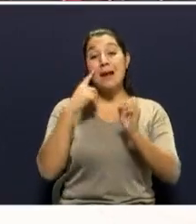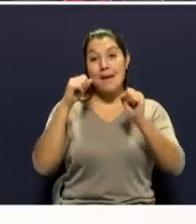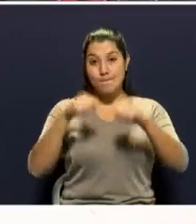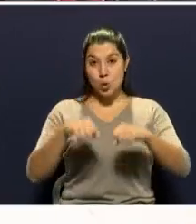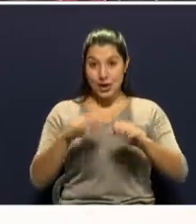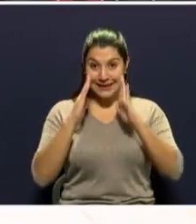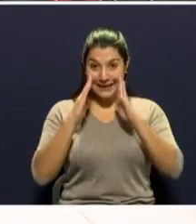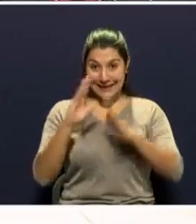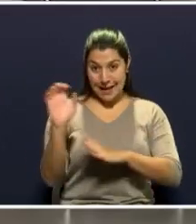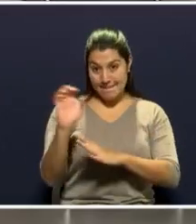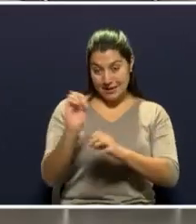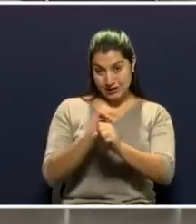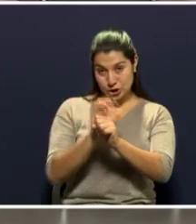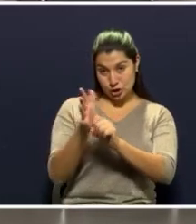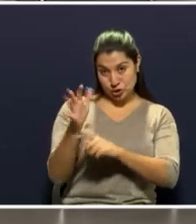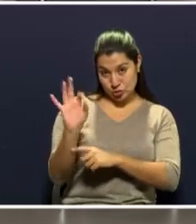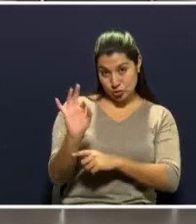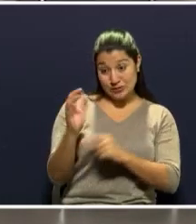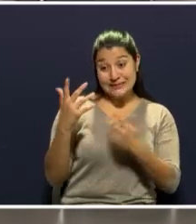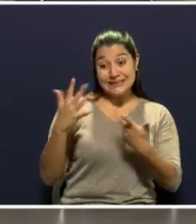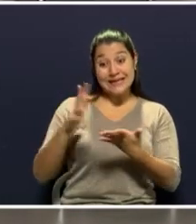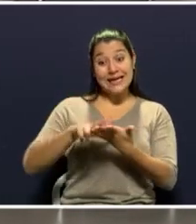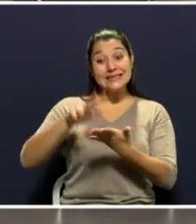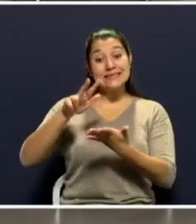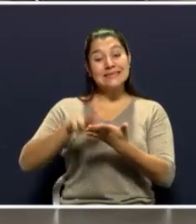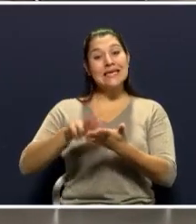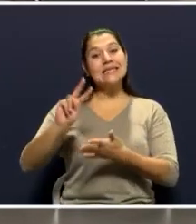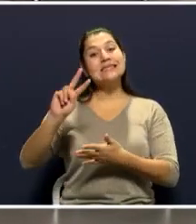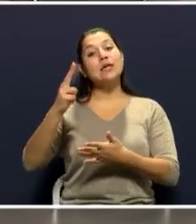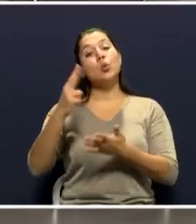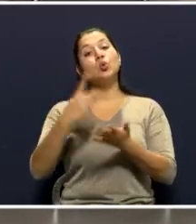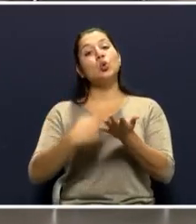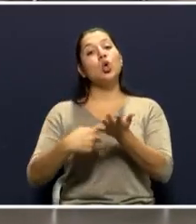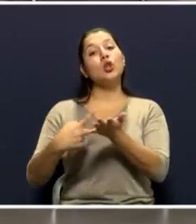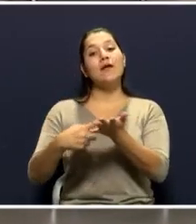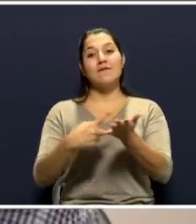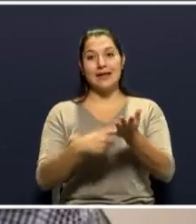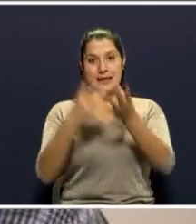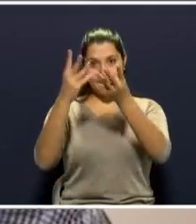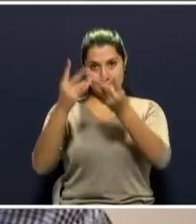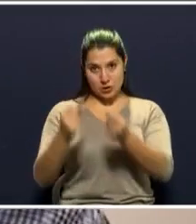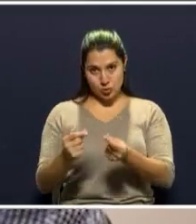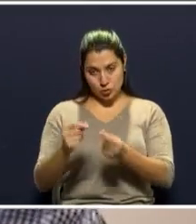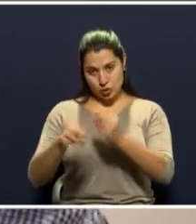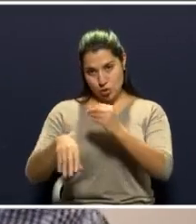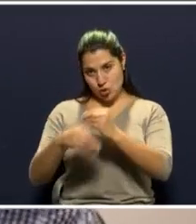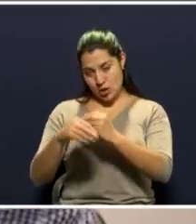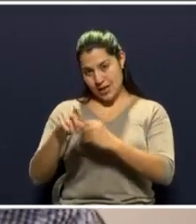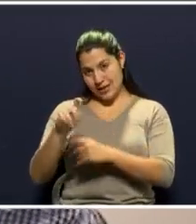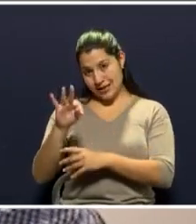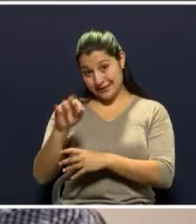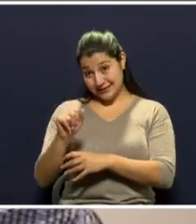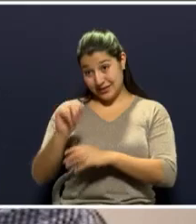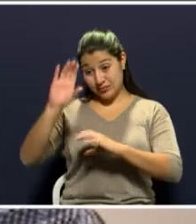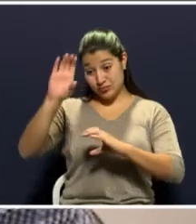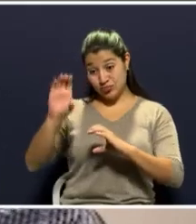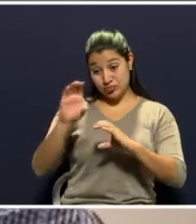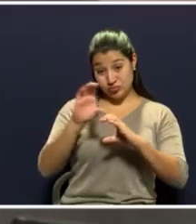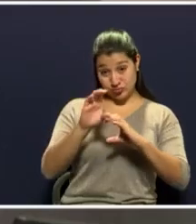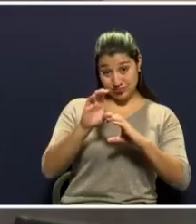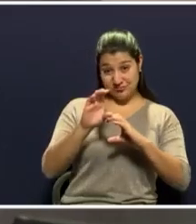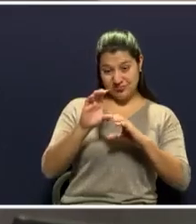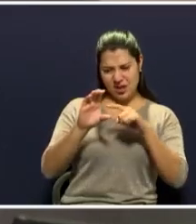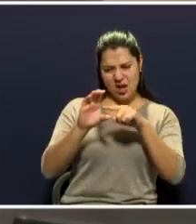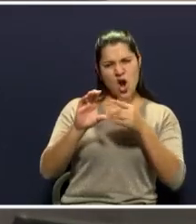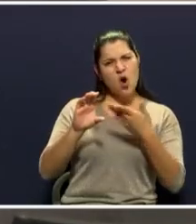segundo debate del presupuesto extraordinario. Ahora, de esos 150.000 millones,